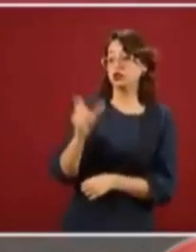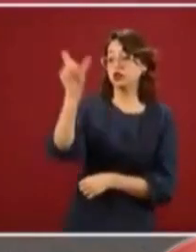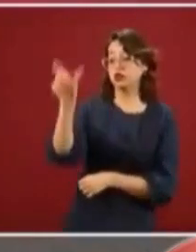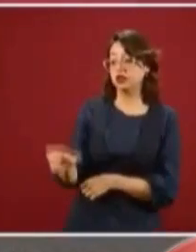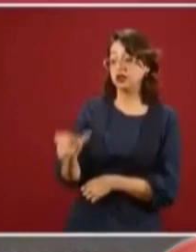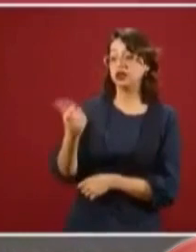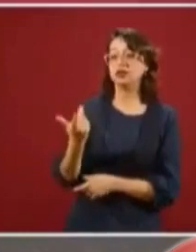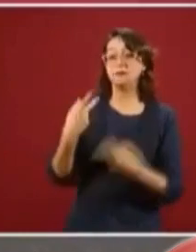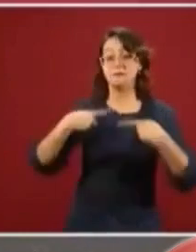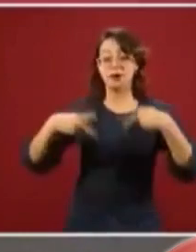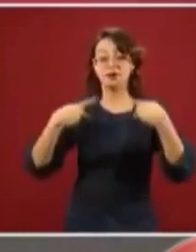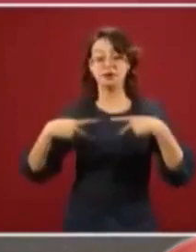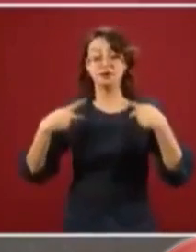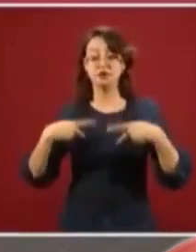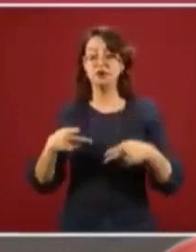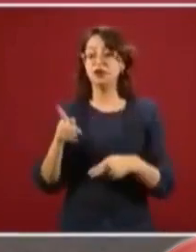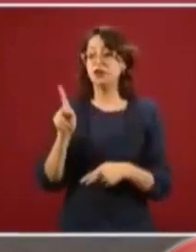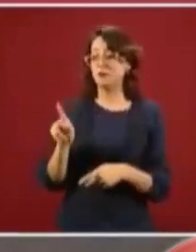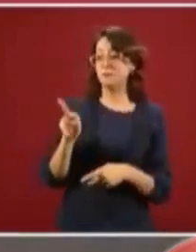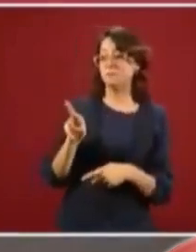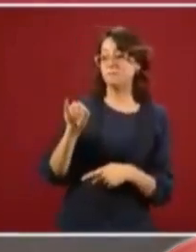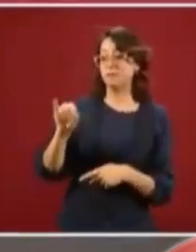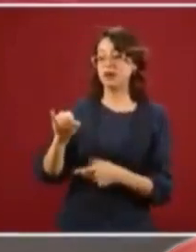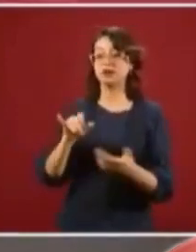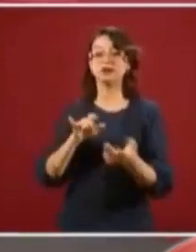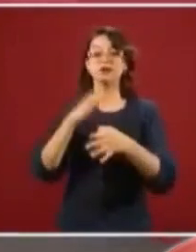la campaña del PRI.